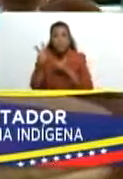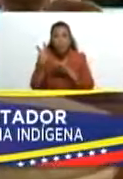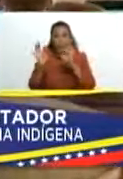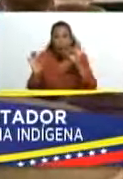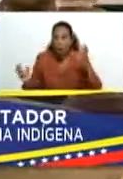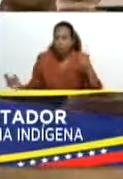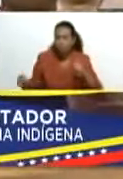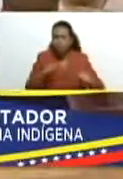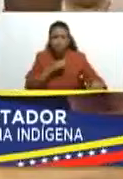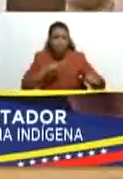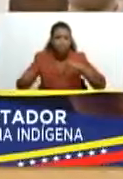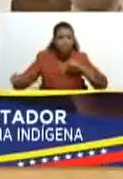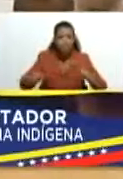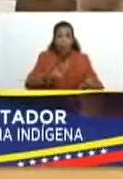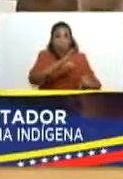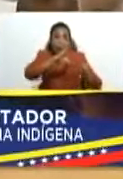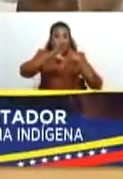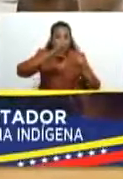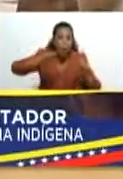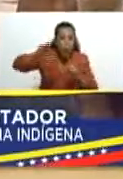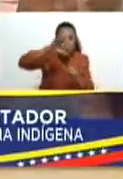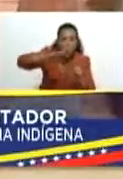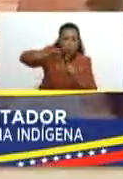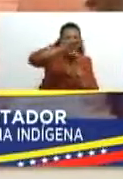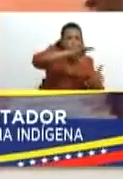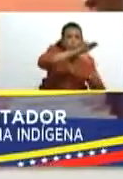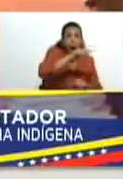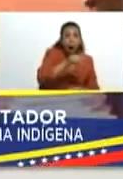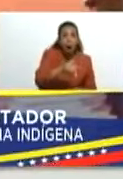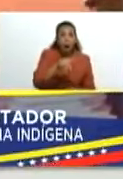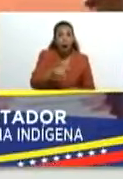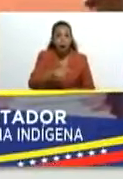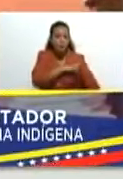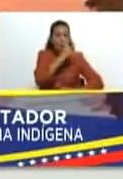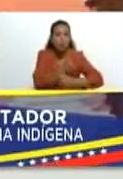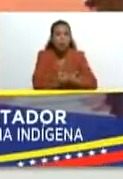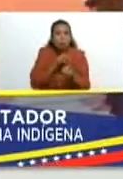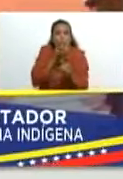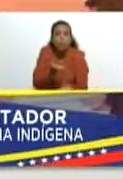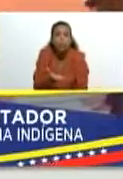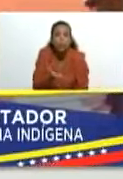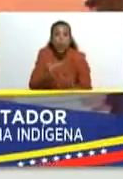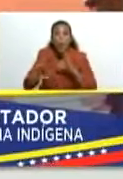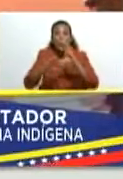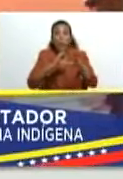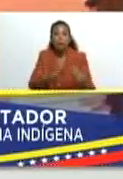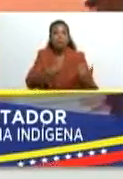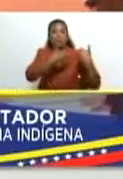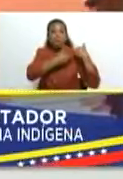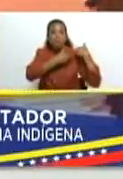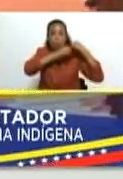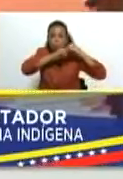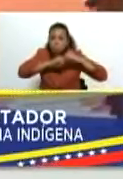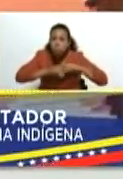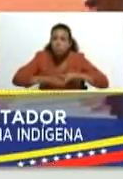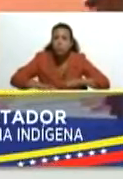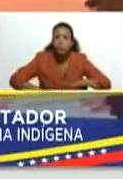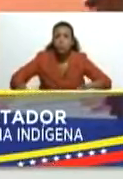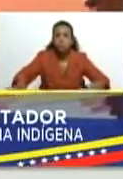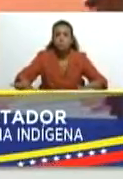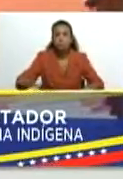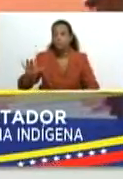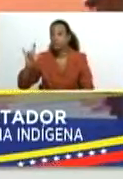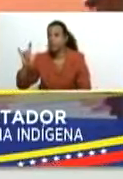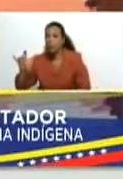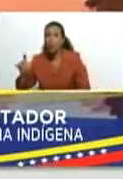los poderosos movimientos culturales deben tener un poderoso plan comunicacional en medios,